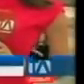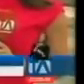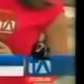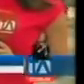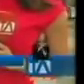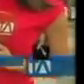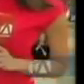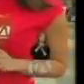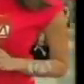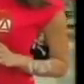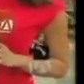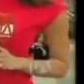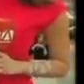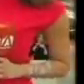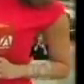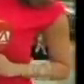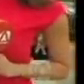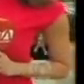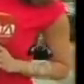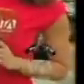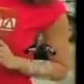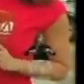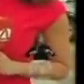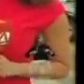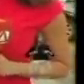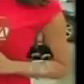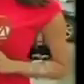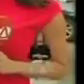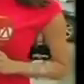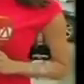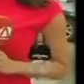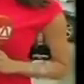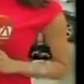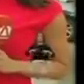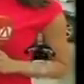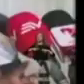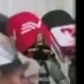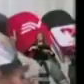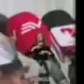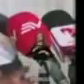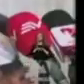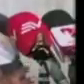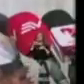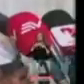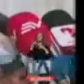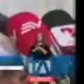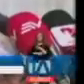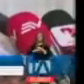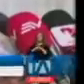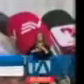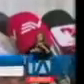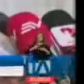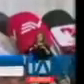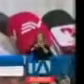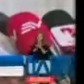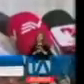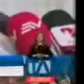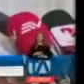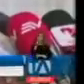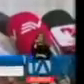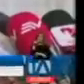de dólares como evidencia de la corrupción, la investigación por el delito de lavado de activos. La fiscal tiene un gran